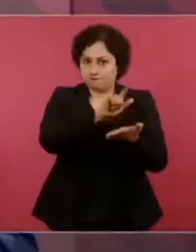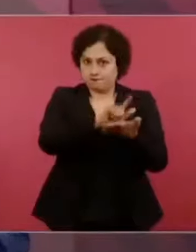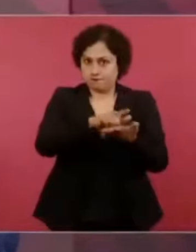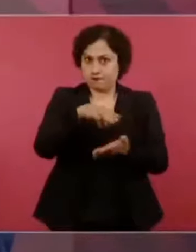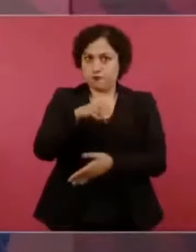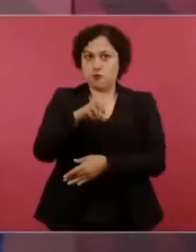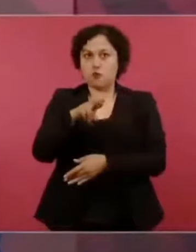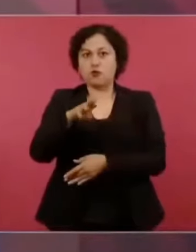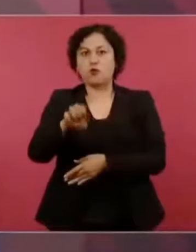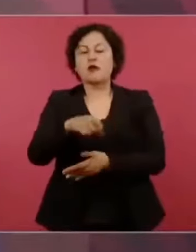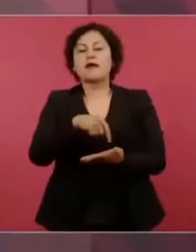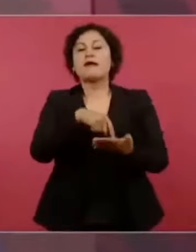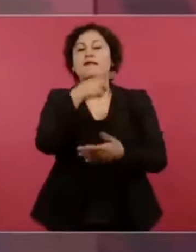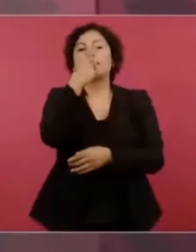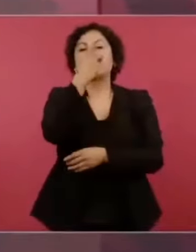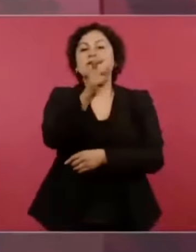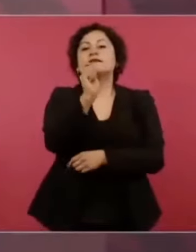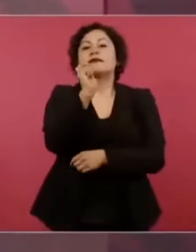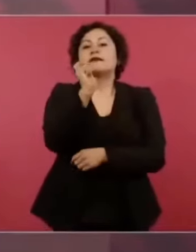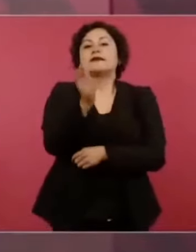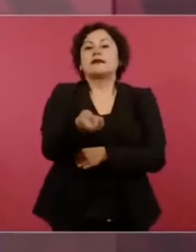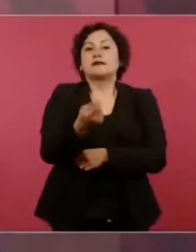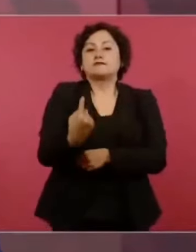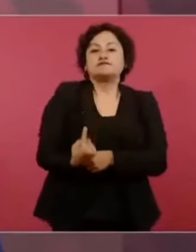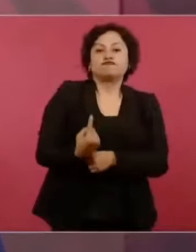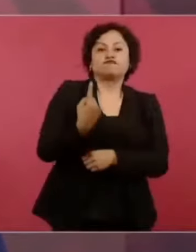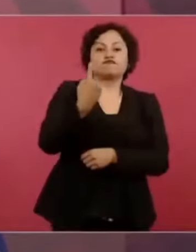ese gobernante autoritario